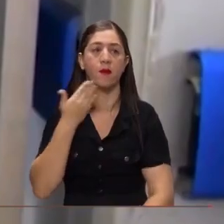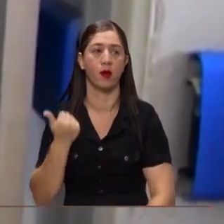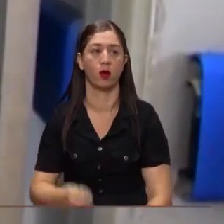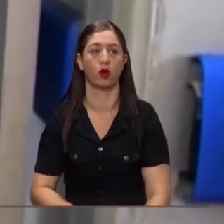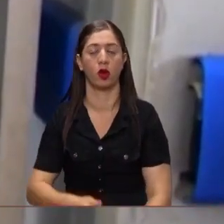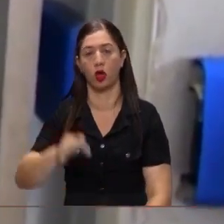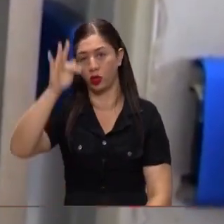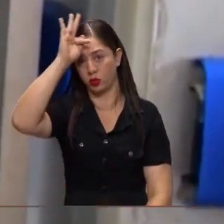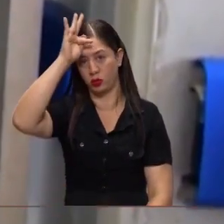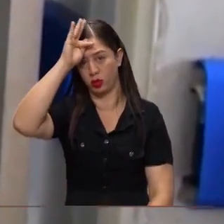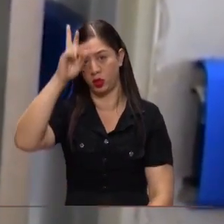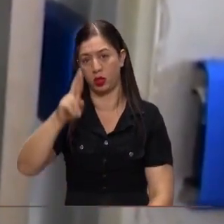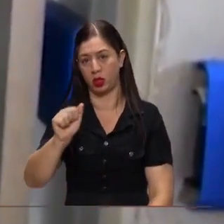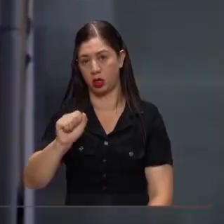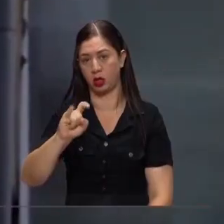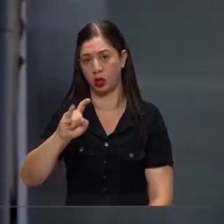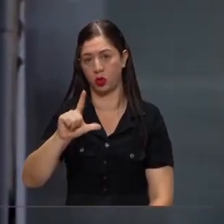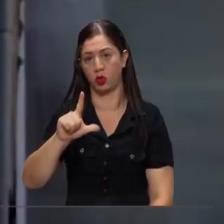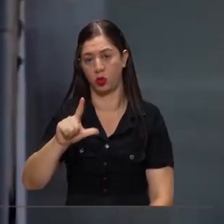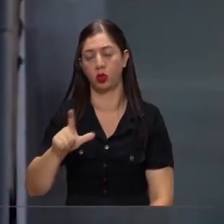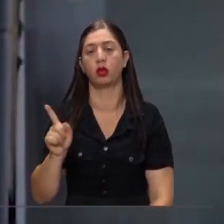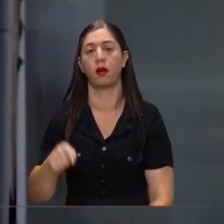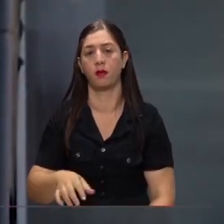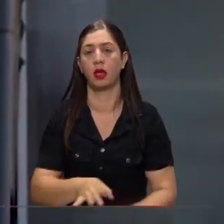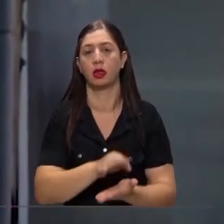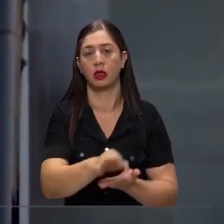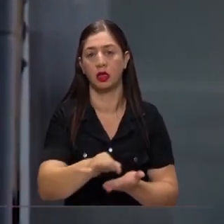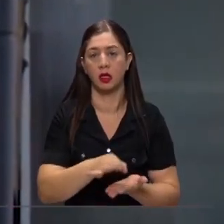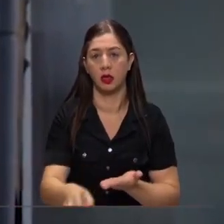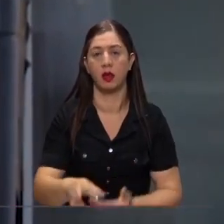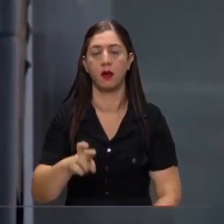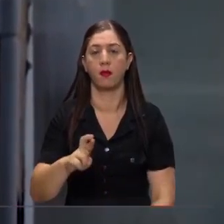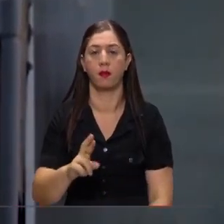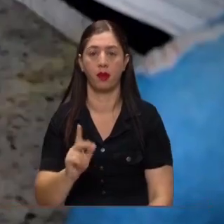El Hospital Raúl Orejuela Bueno presta también su servicio a los municipios vecinos como